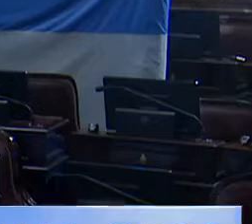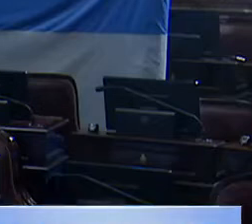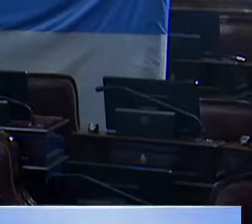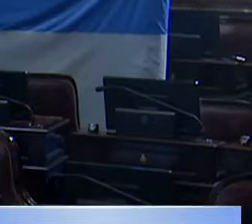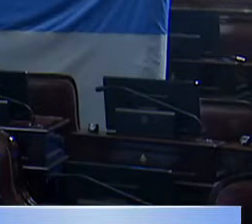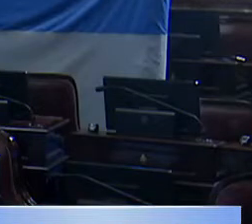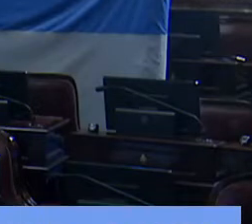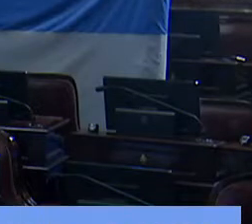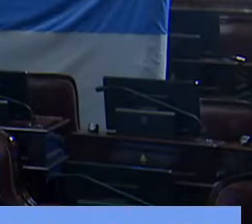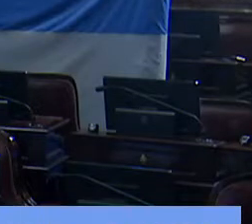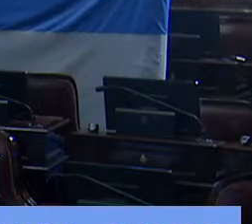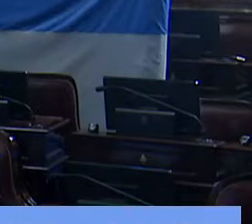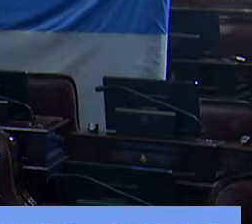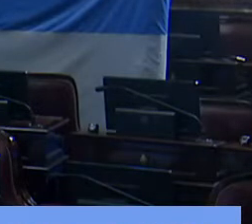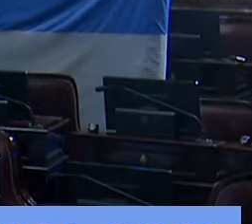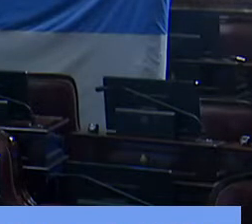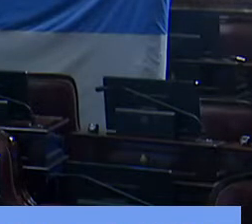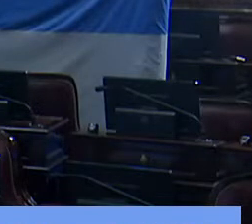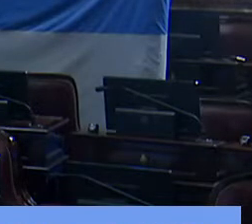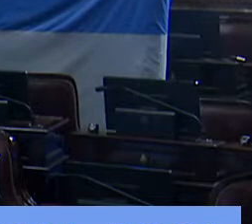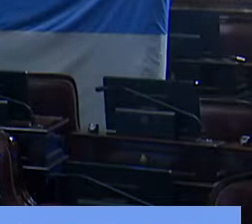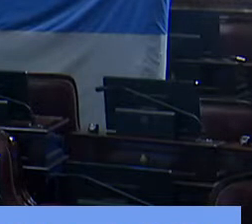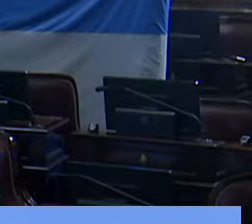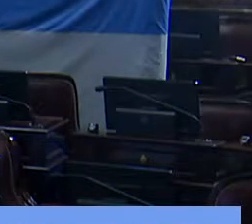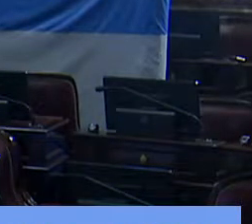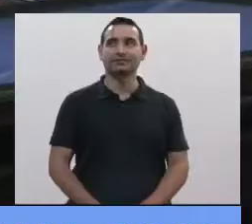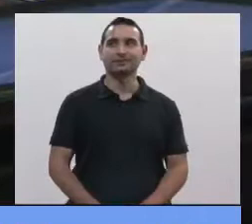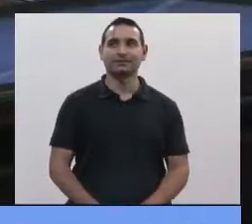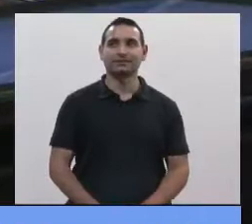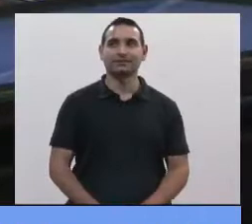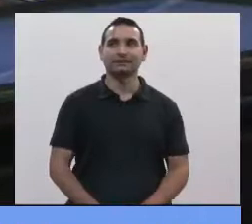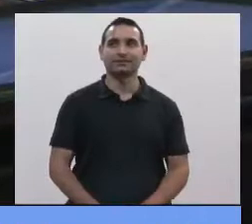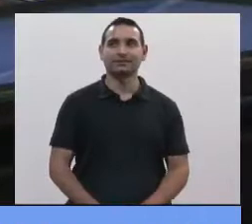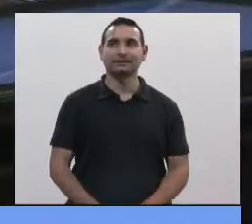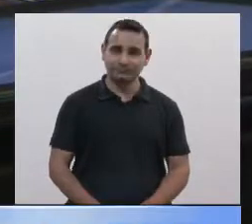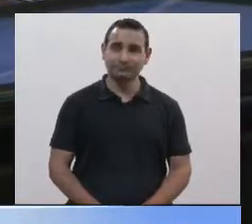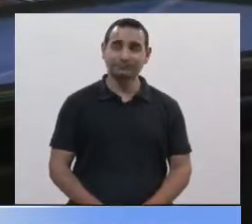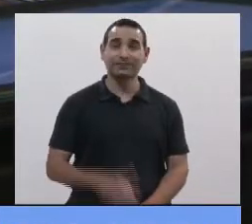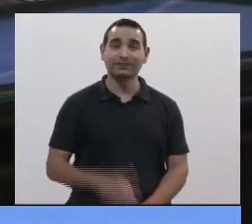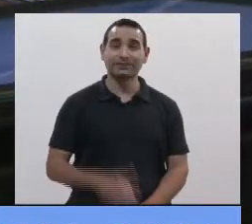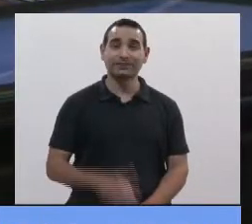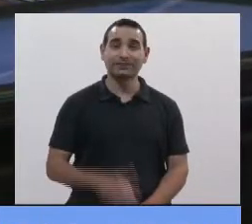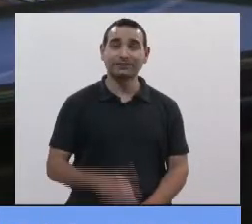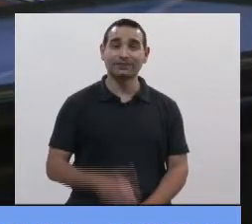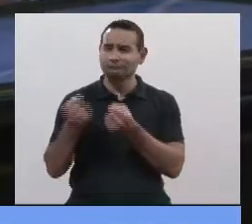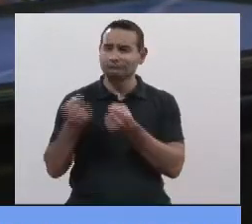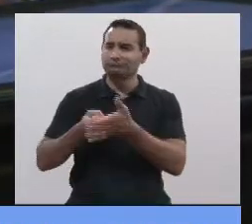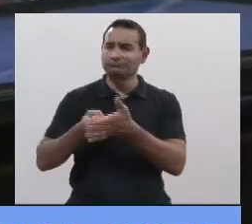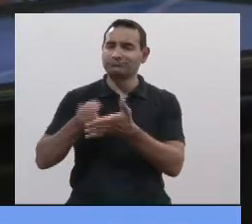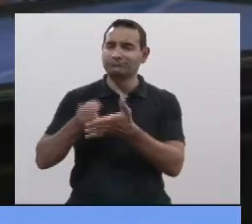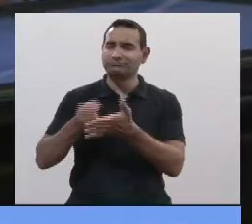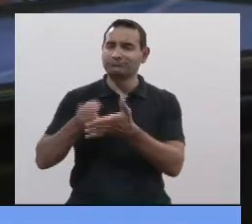Uno, dos, tres, ahí está. Bueno, muy bien. Volvemos al tiempo a cero, si es posible. El operador puso todo el empeño y lo